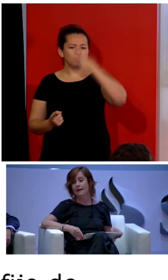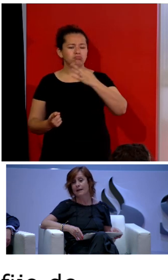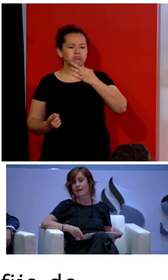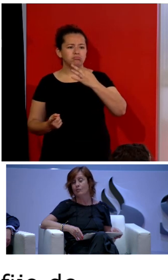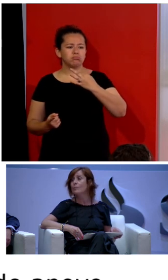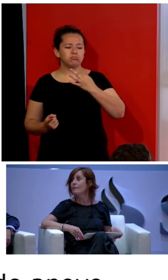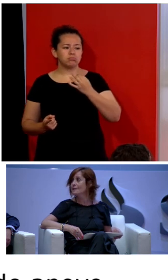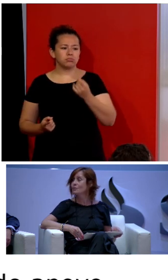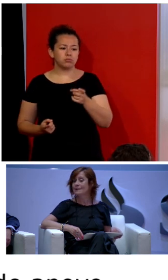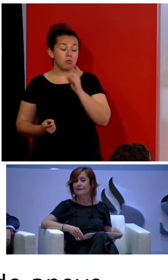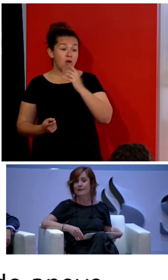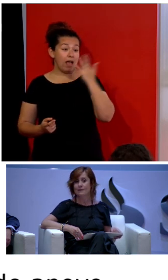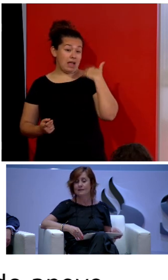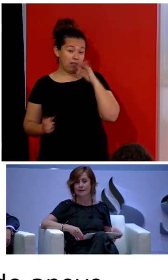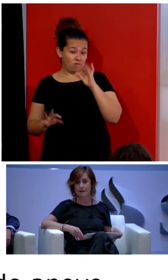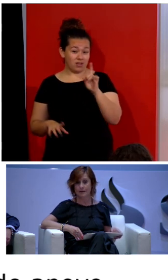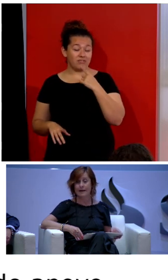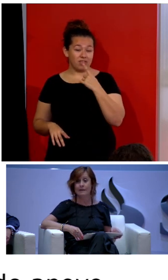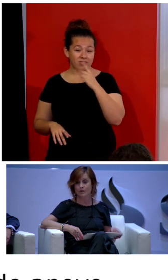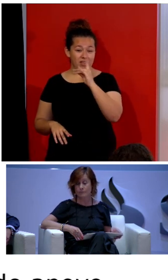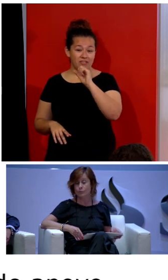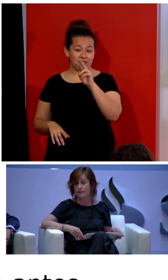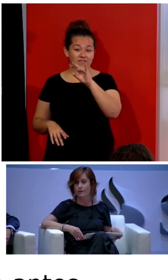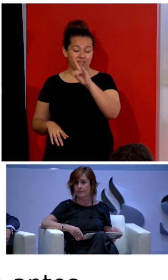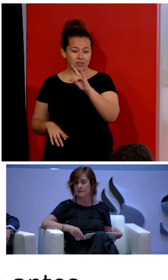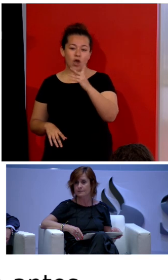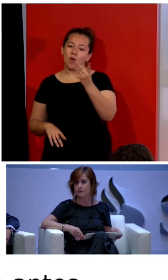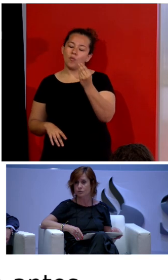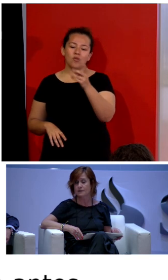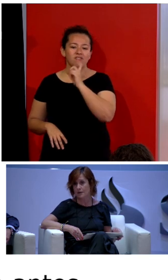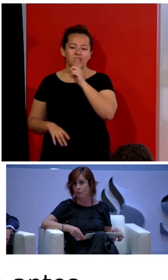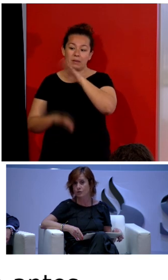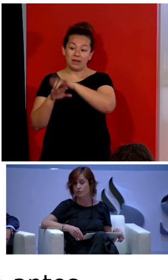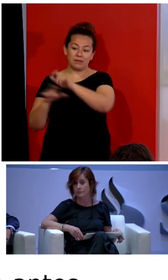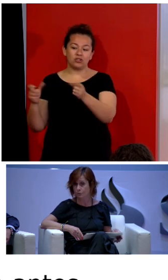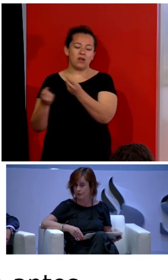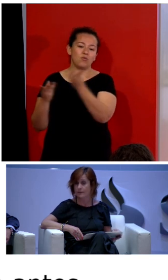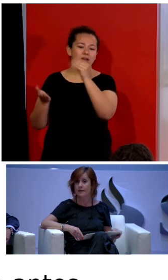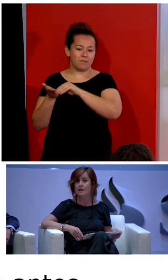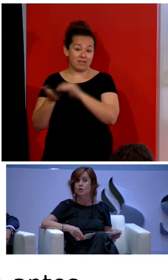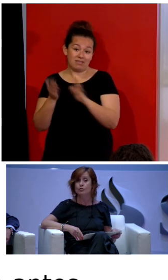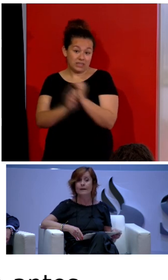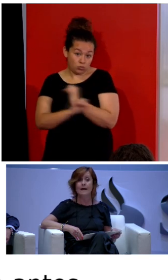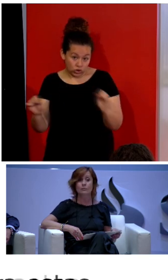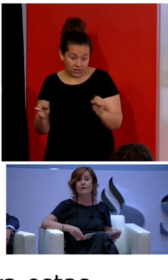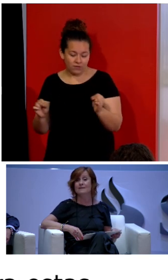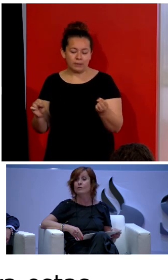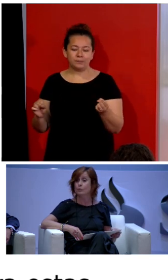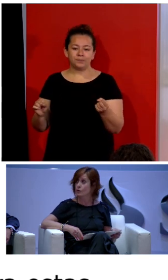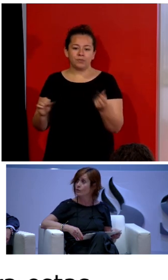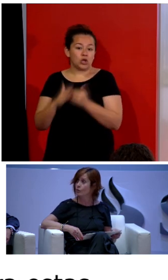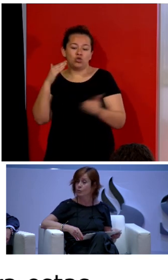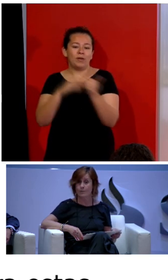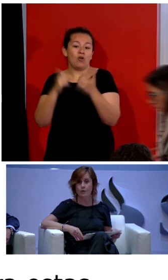que, como antes comentaba David, que era muy difícil para estas personas, y en algunos casos imposible, superar una fase